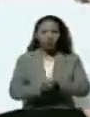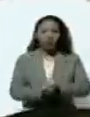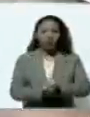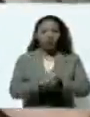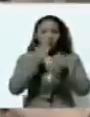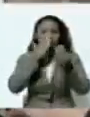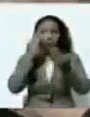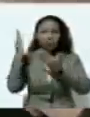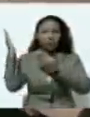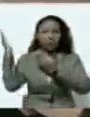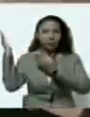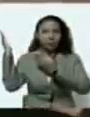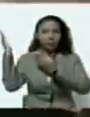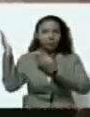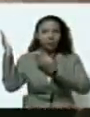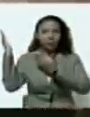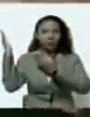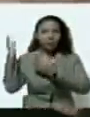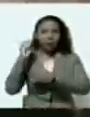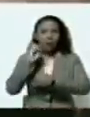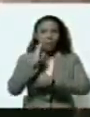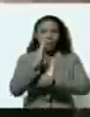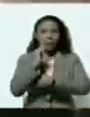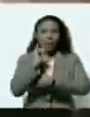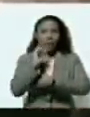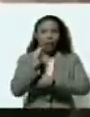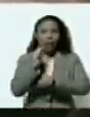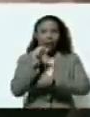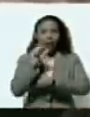Aquí está Biagio Garófalo, el narco,